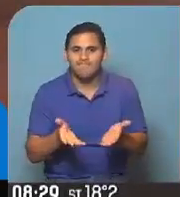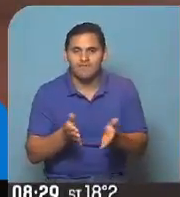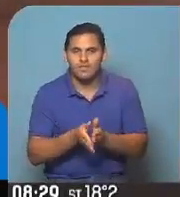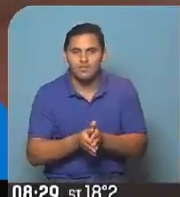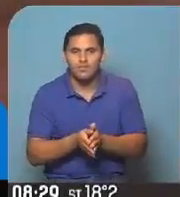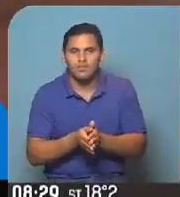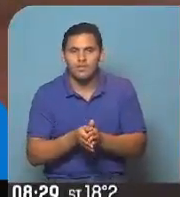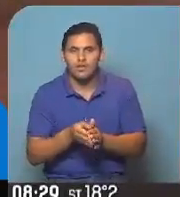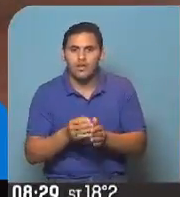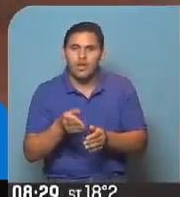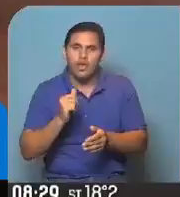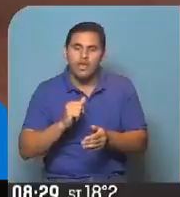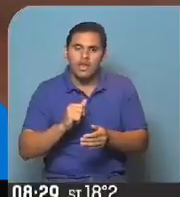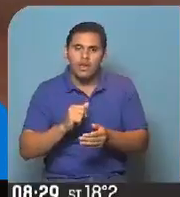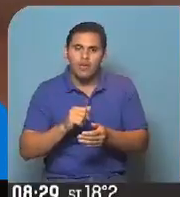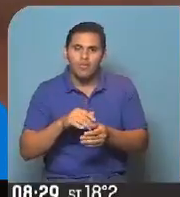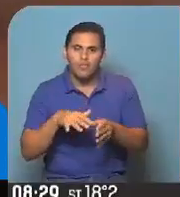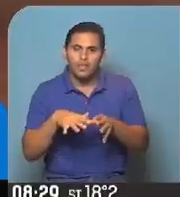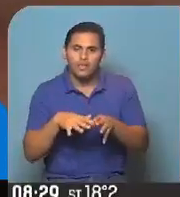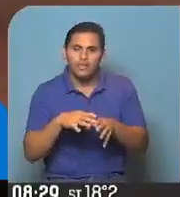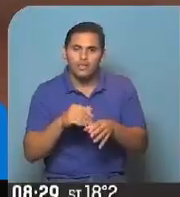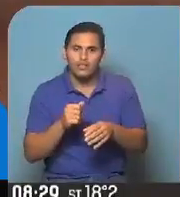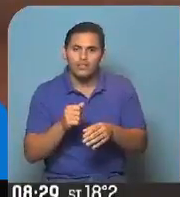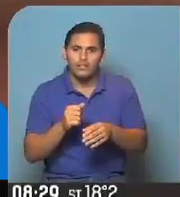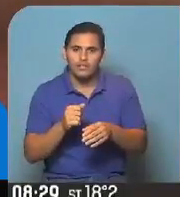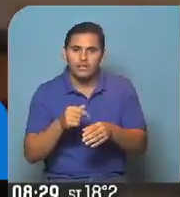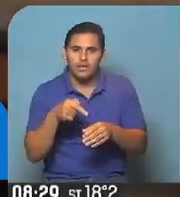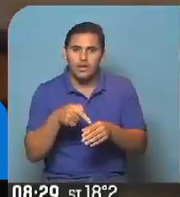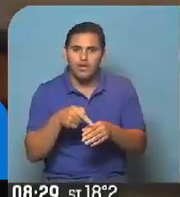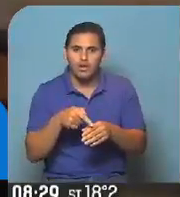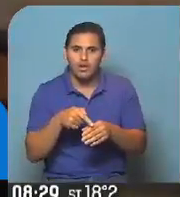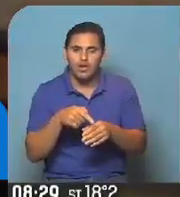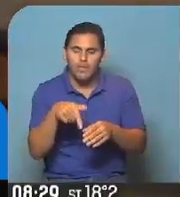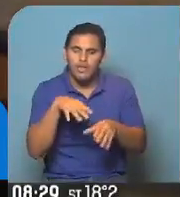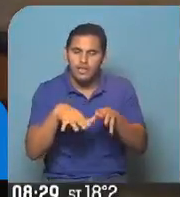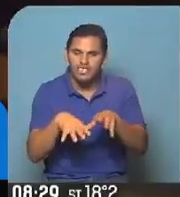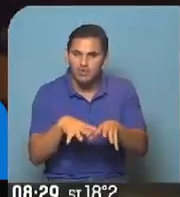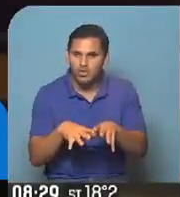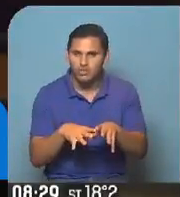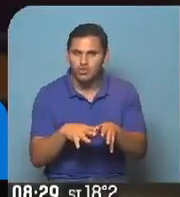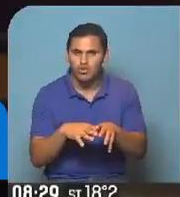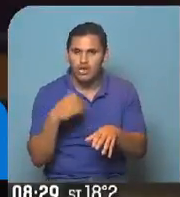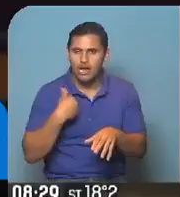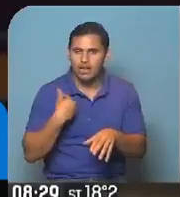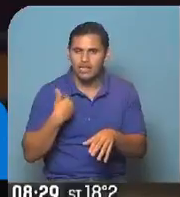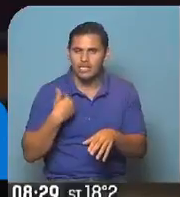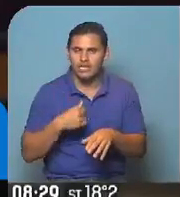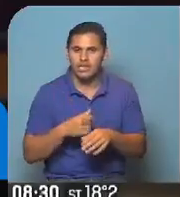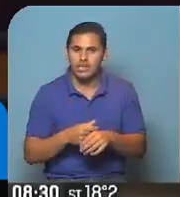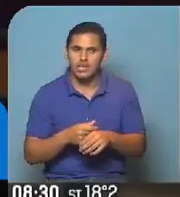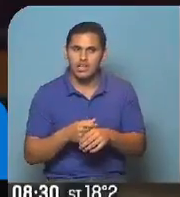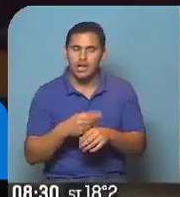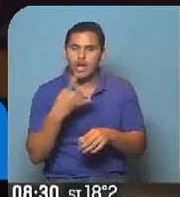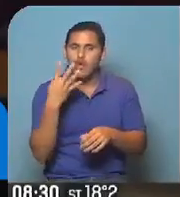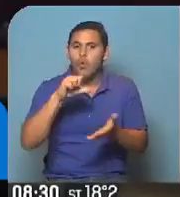ya azul ya hace rato salió de la trampa de la inflación a ver en este momento argentina excel sólo hay